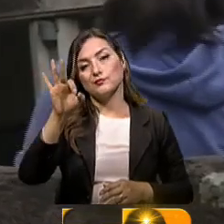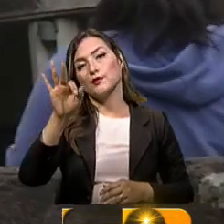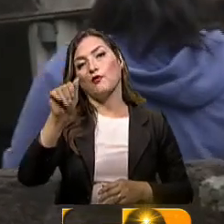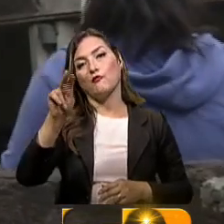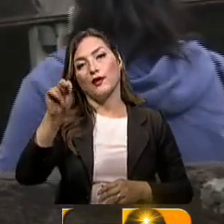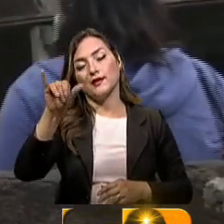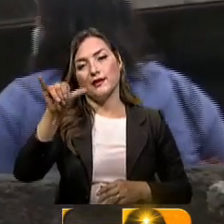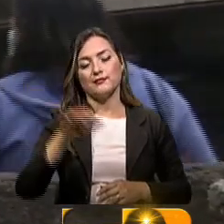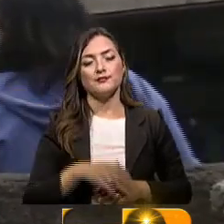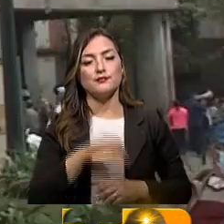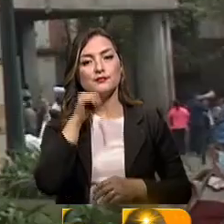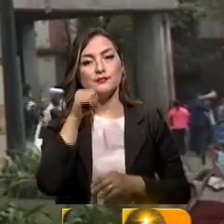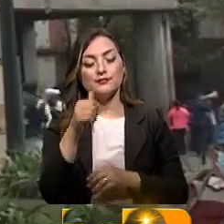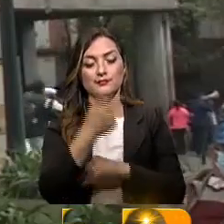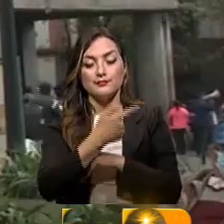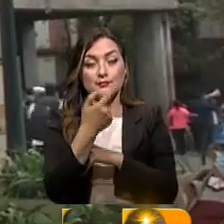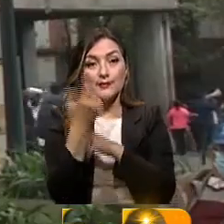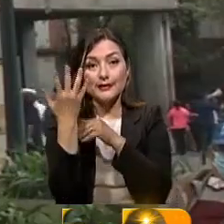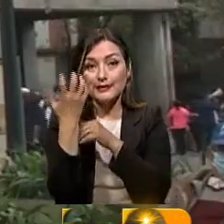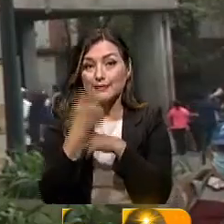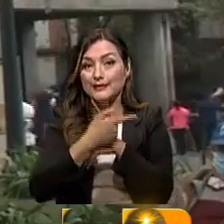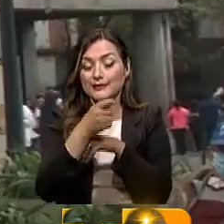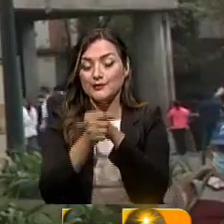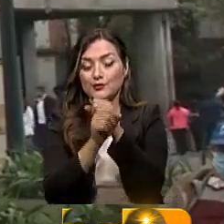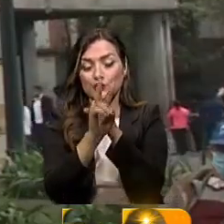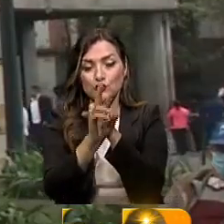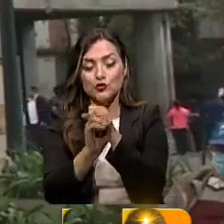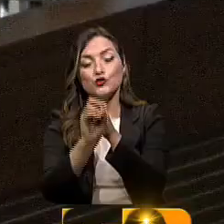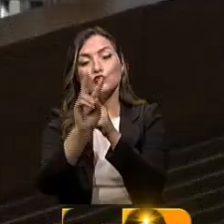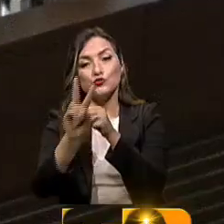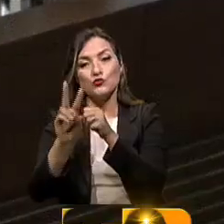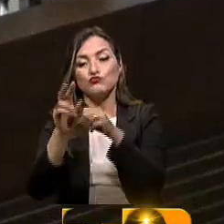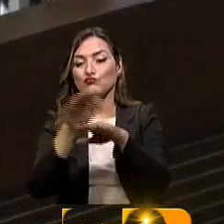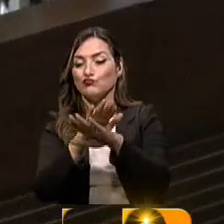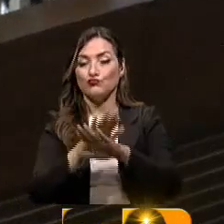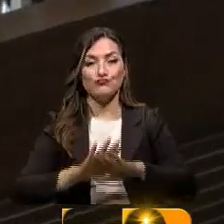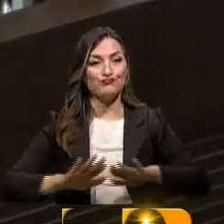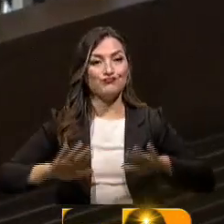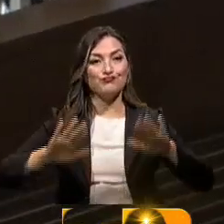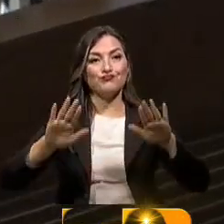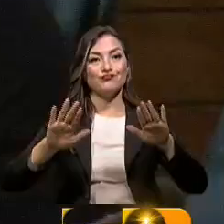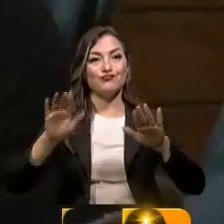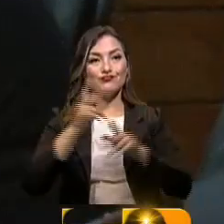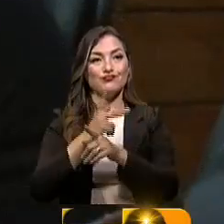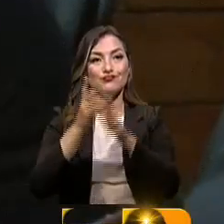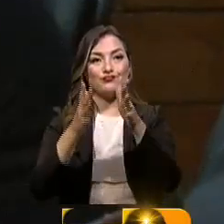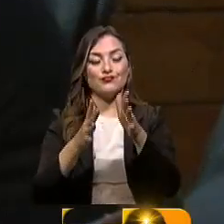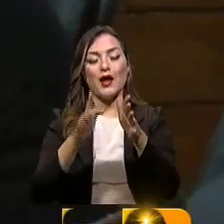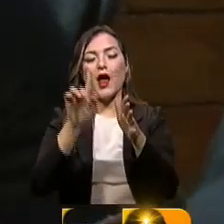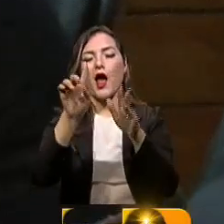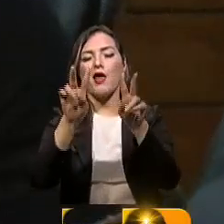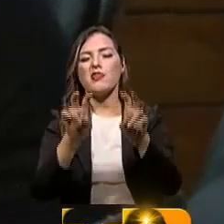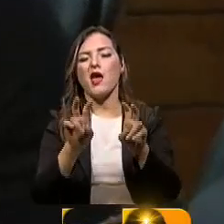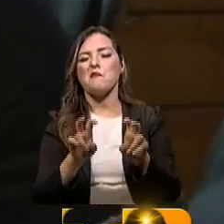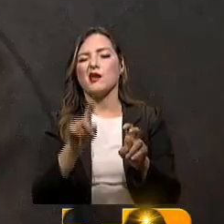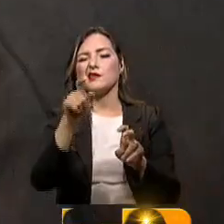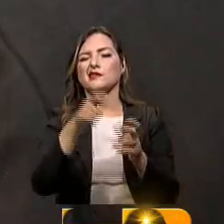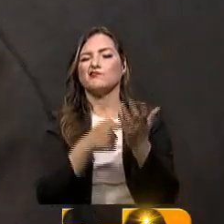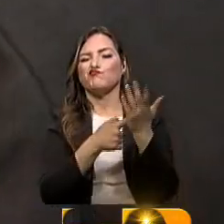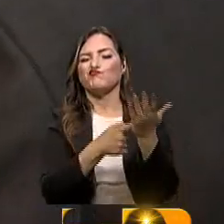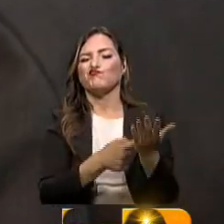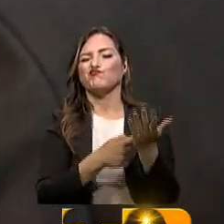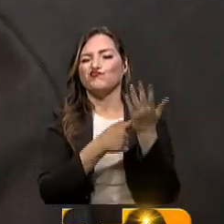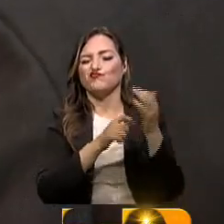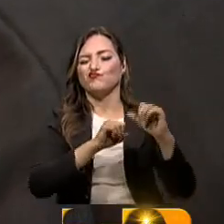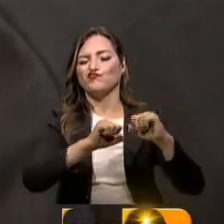Quedan 15 días para que se termine el 2022 y a decir de varios ediles hay temas que se deberían agilizar desde el Consejo Metropolitano,